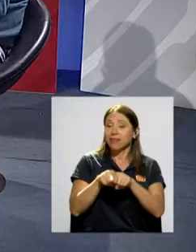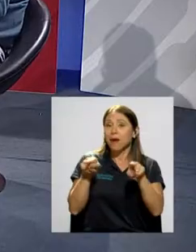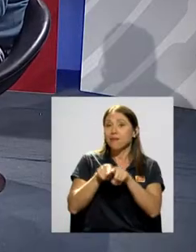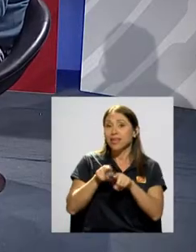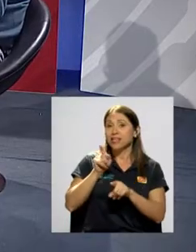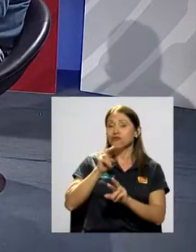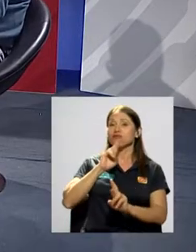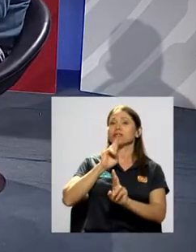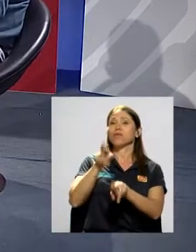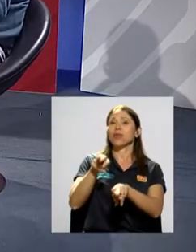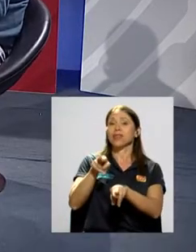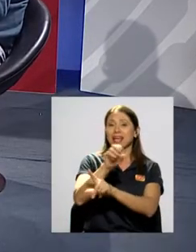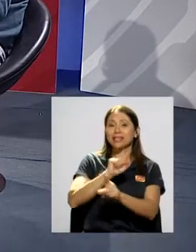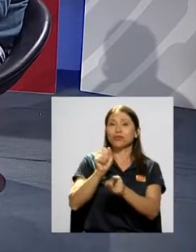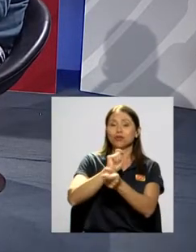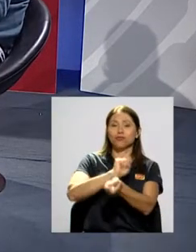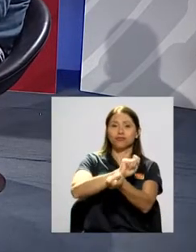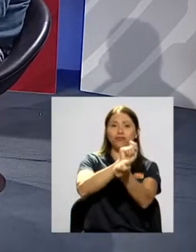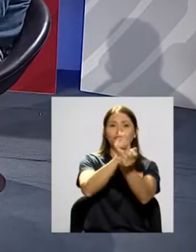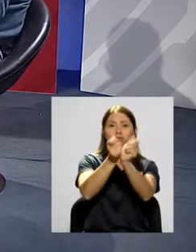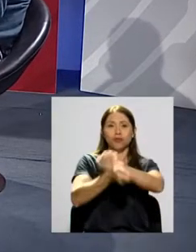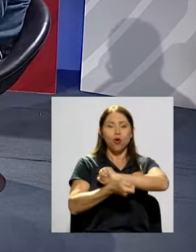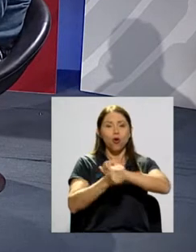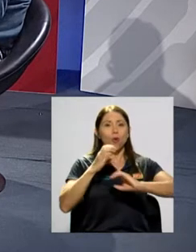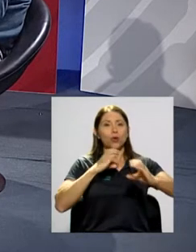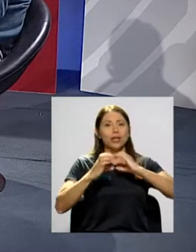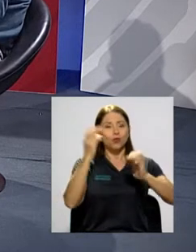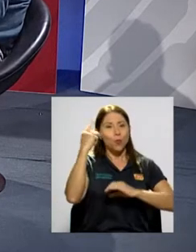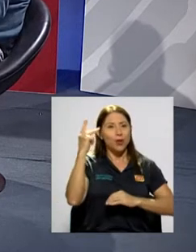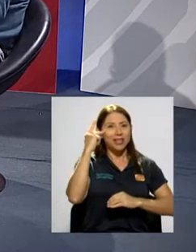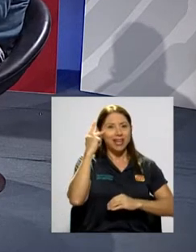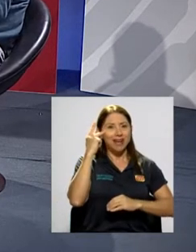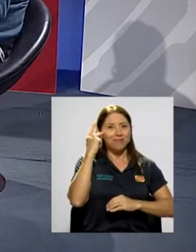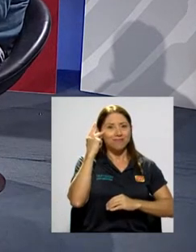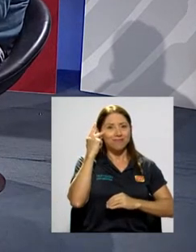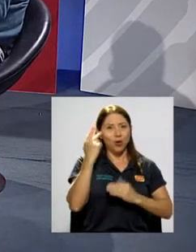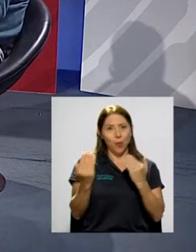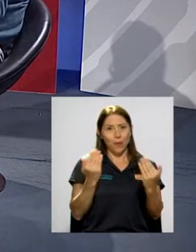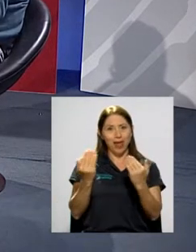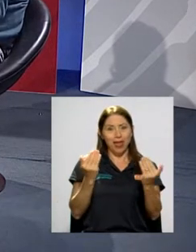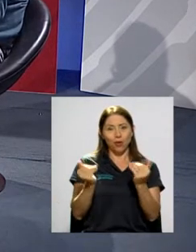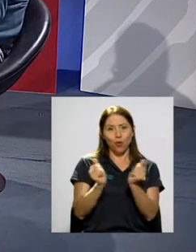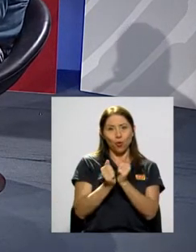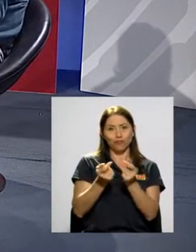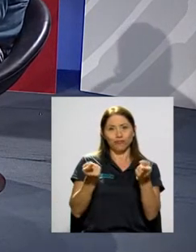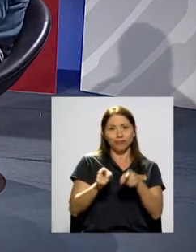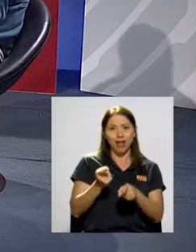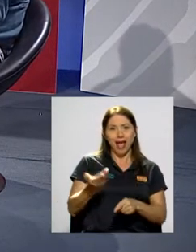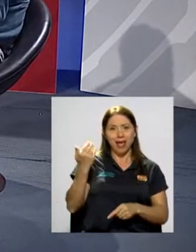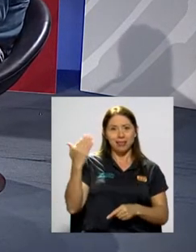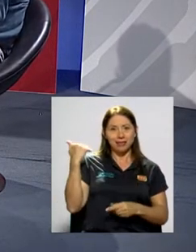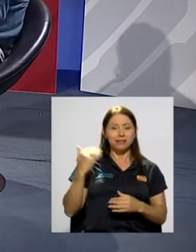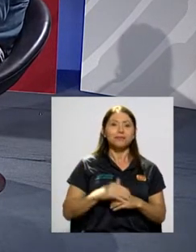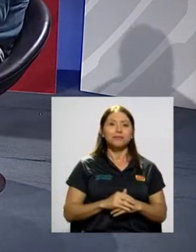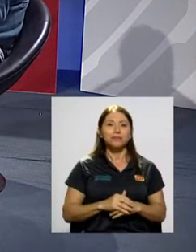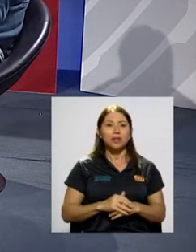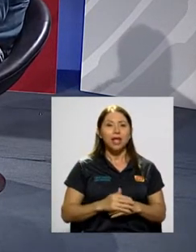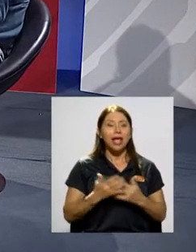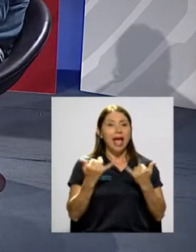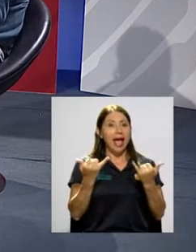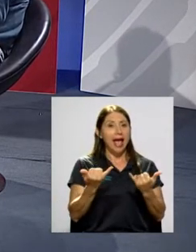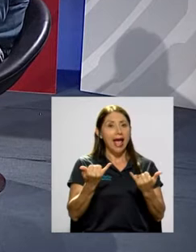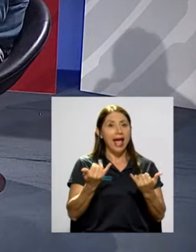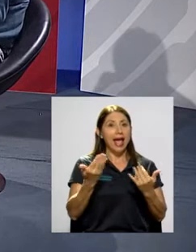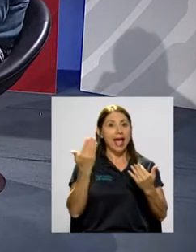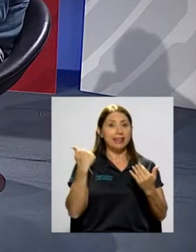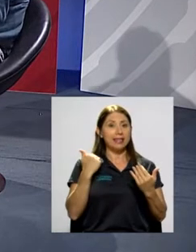de transformación de la comunicación política como la conocíamos antes, ¿no? Básicamente trasladamos lo que era la